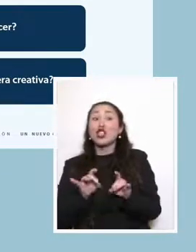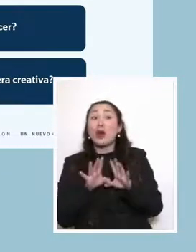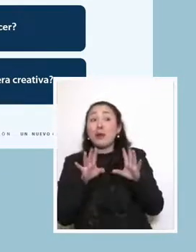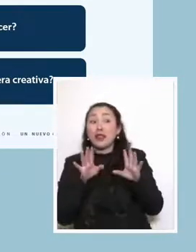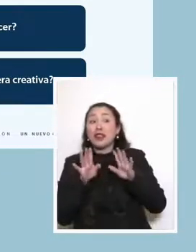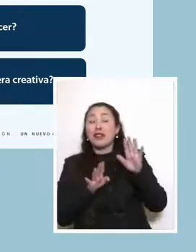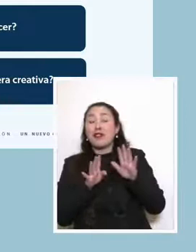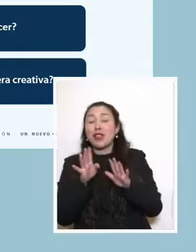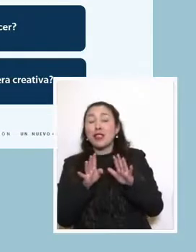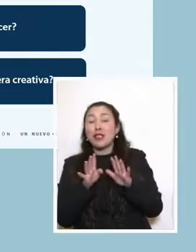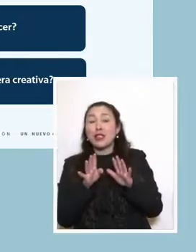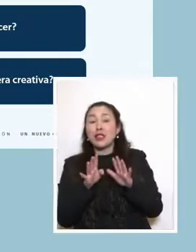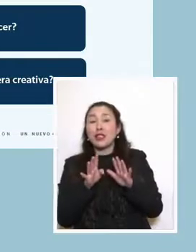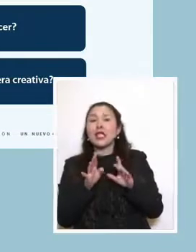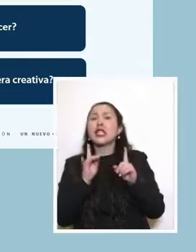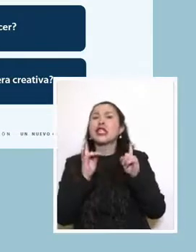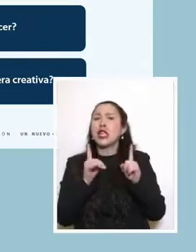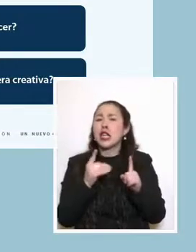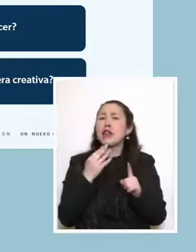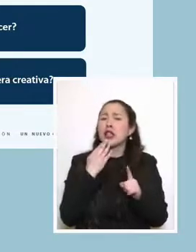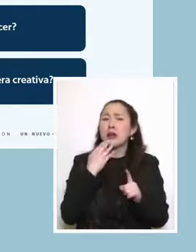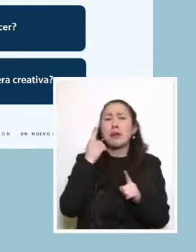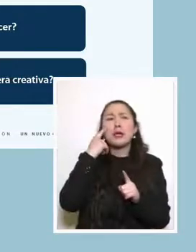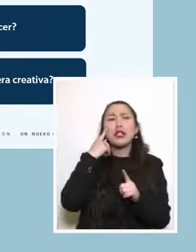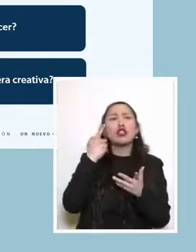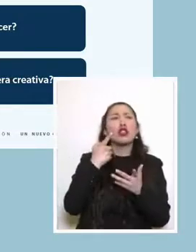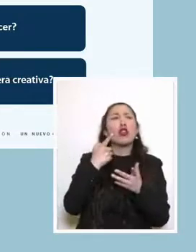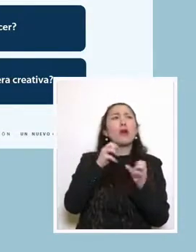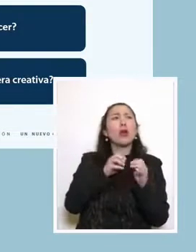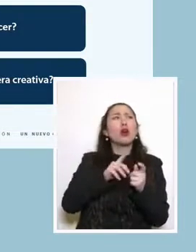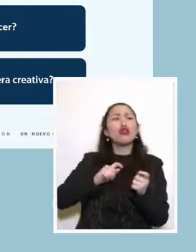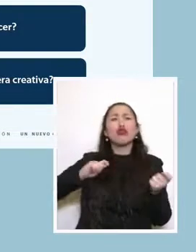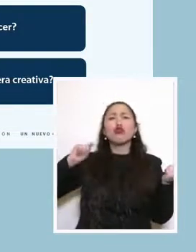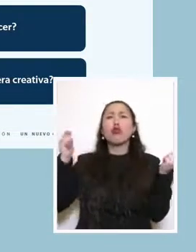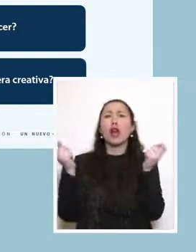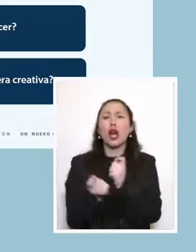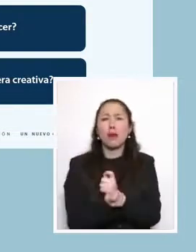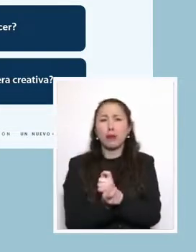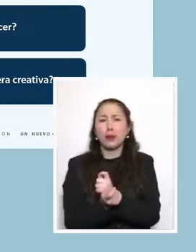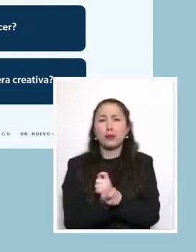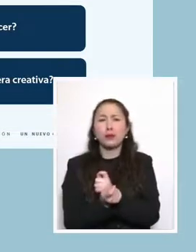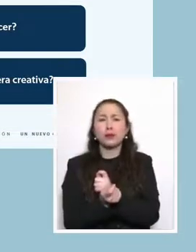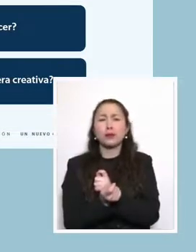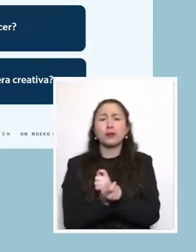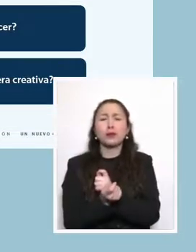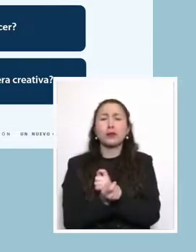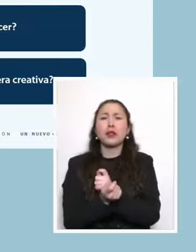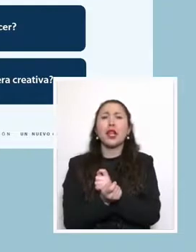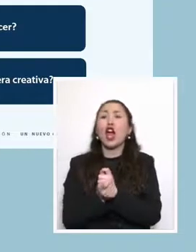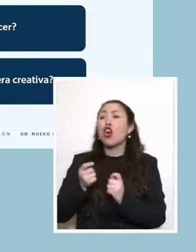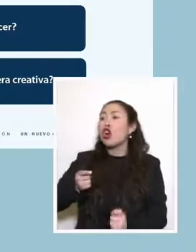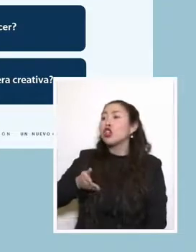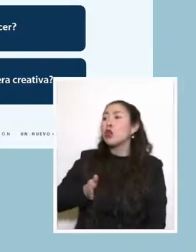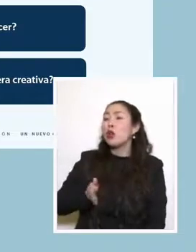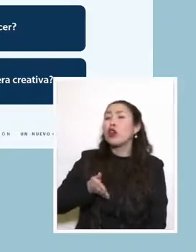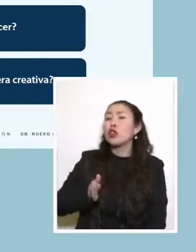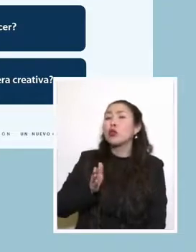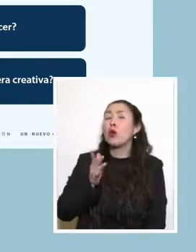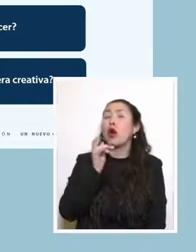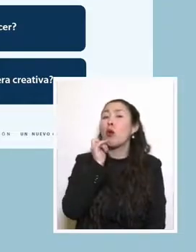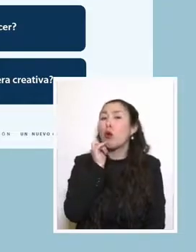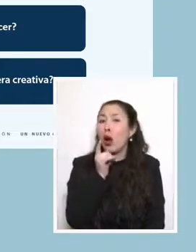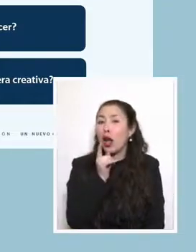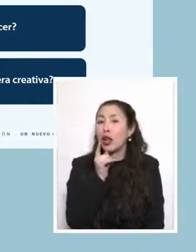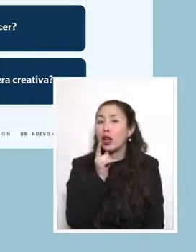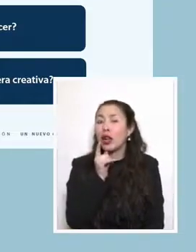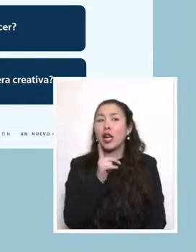deberían plantearse para transformar la educación. ¿Qué deberíamos seguir haciendo? ¿Qué